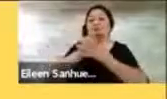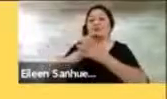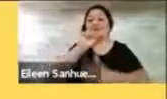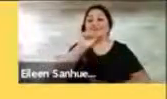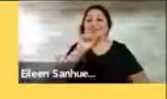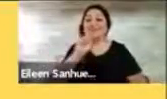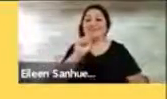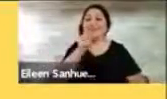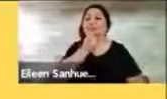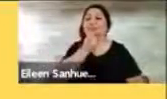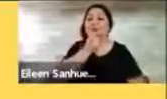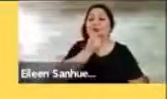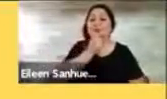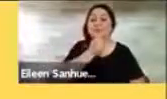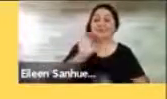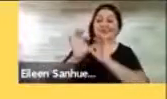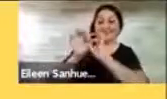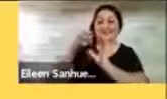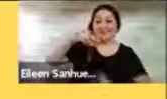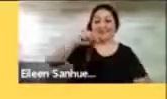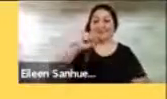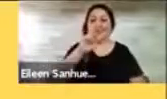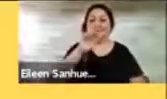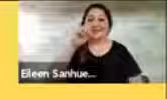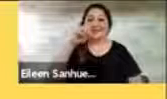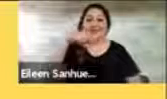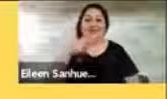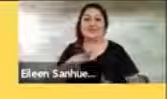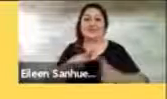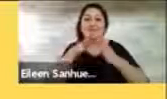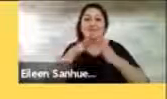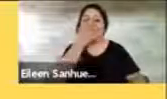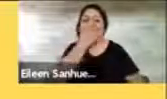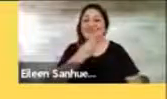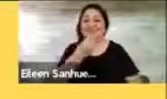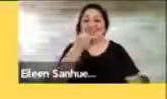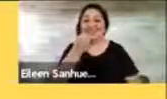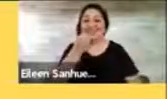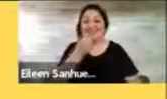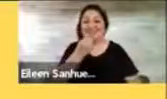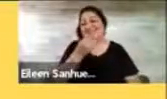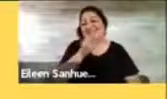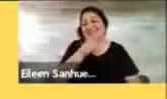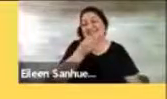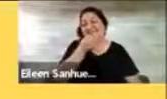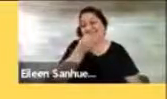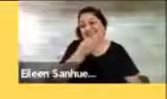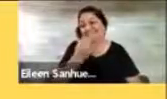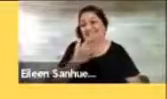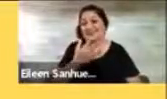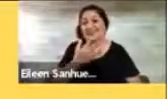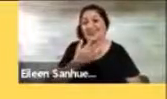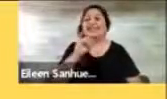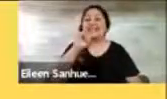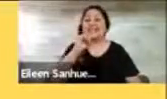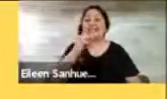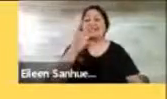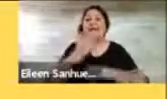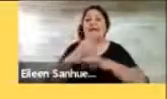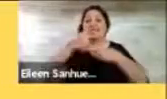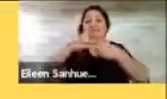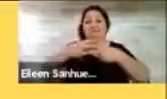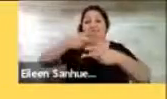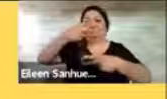Muchas gracias, Marion. Está bien bonita. Es mi único comentario. No, sí hay comentarios de que está muy bonita y